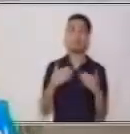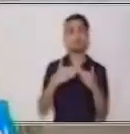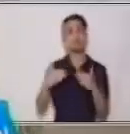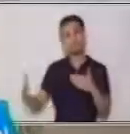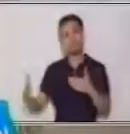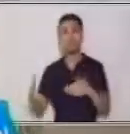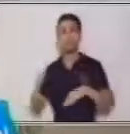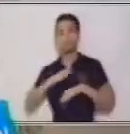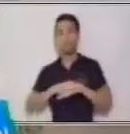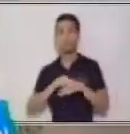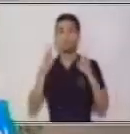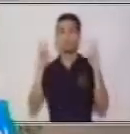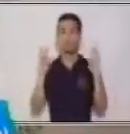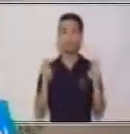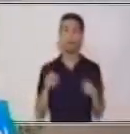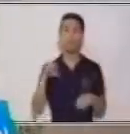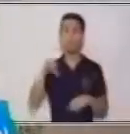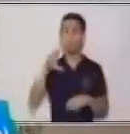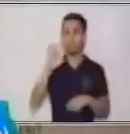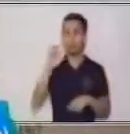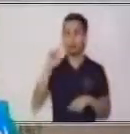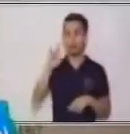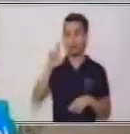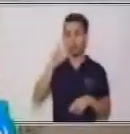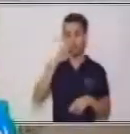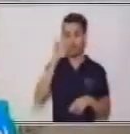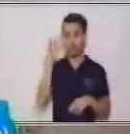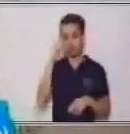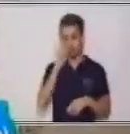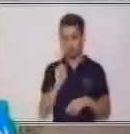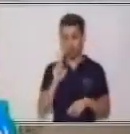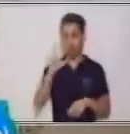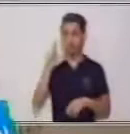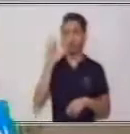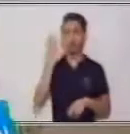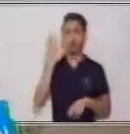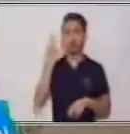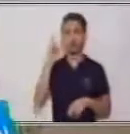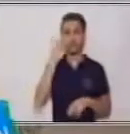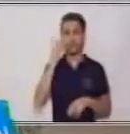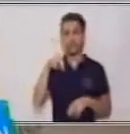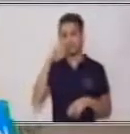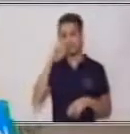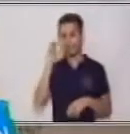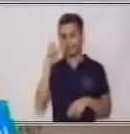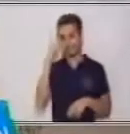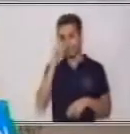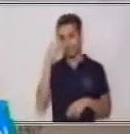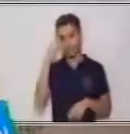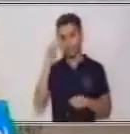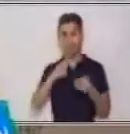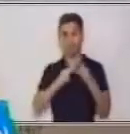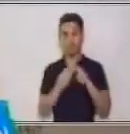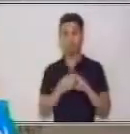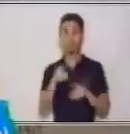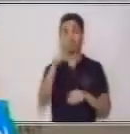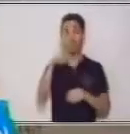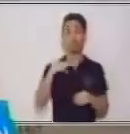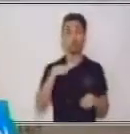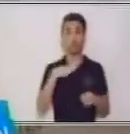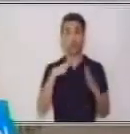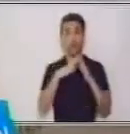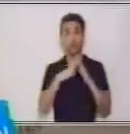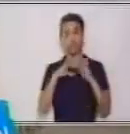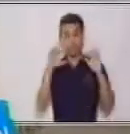es productos y cocientes notables del área de matemáticas. Si en casa hay alguna persona con discapacidad, ese tema le